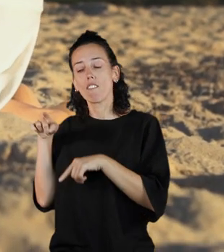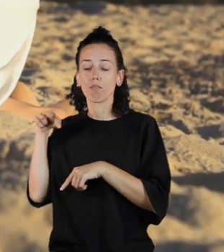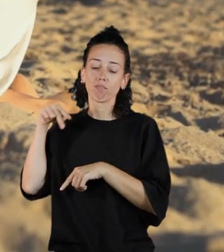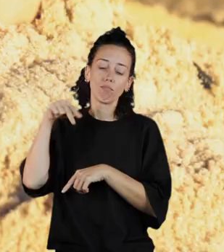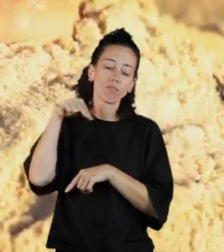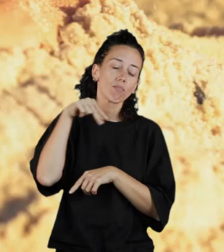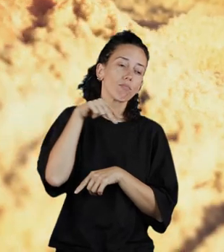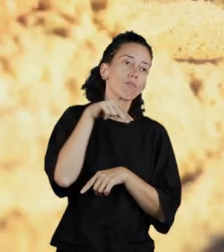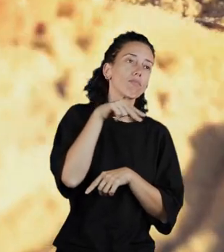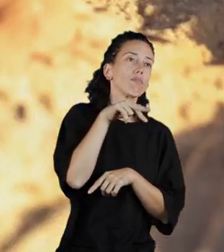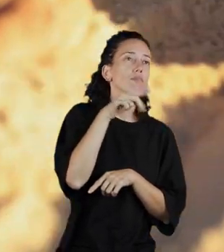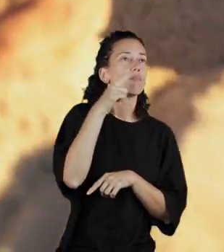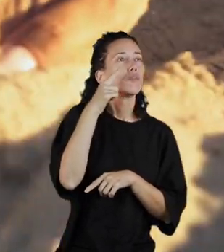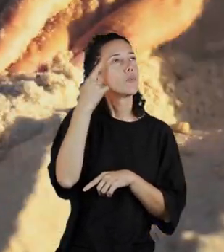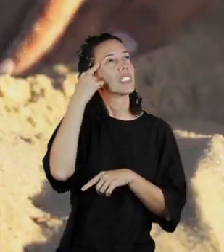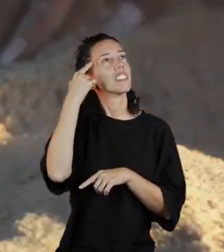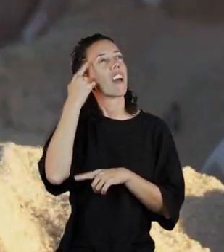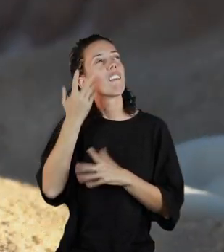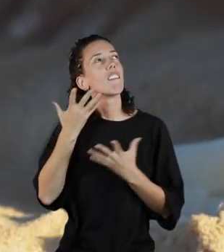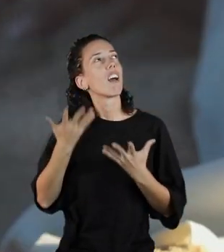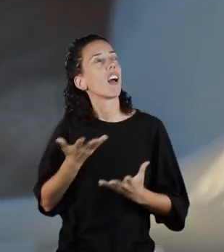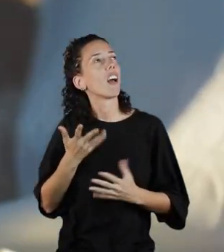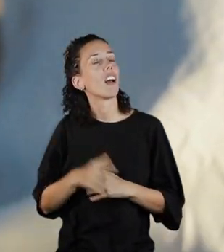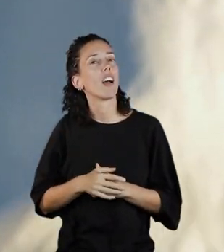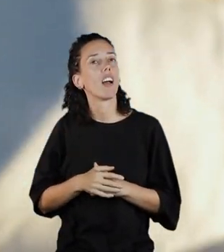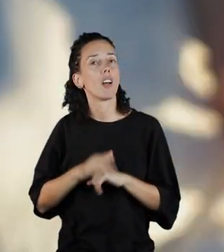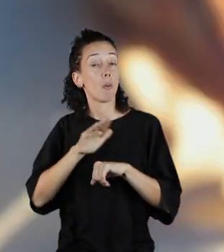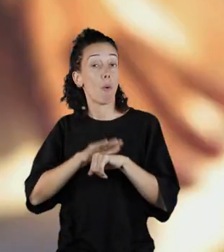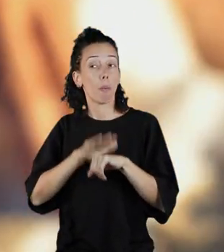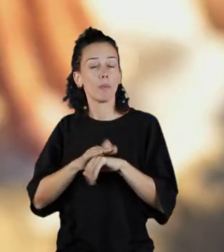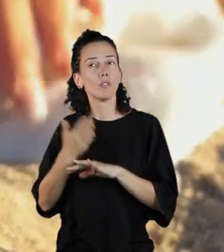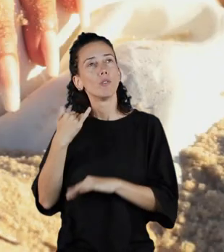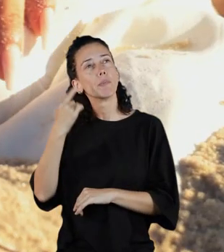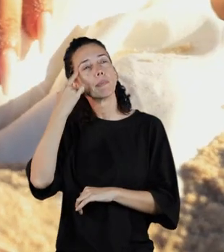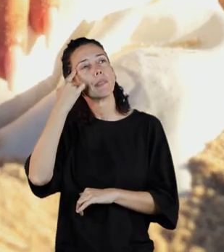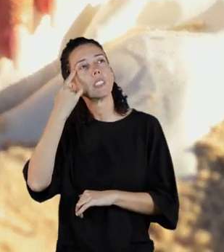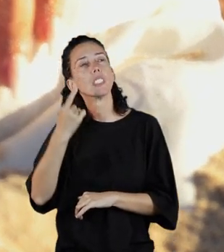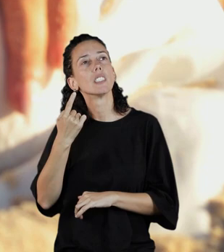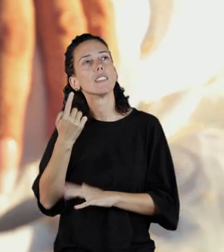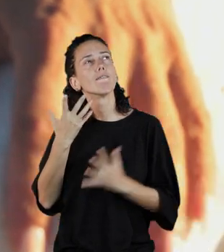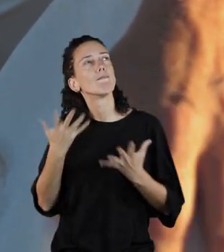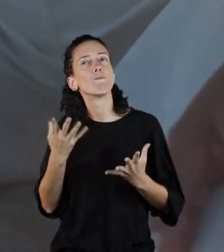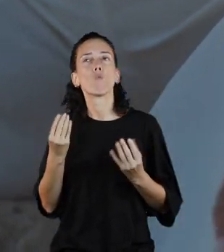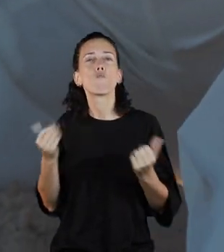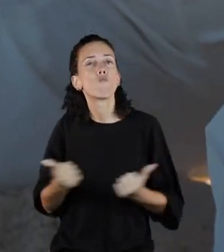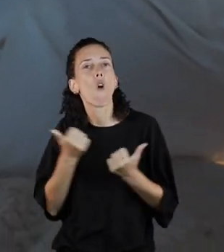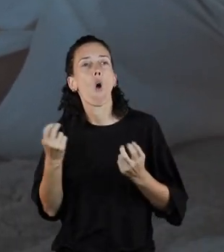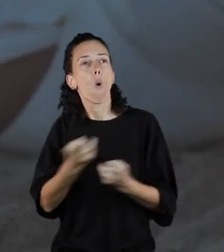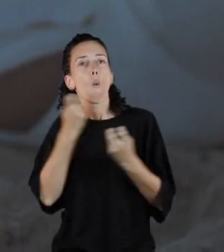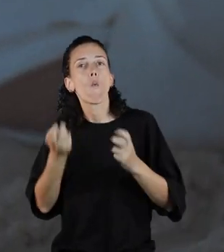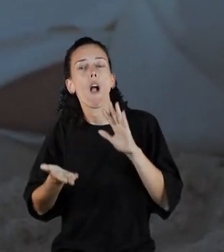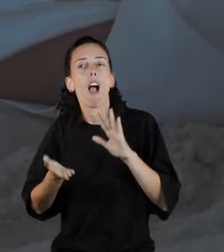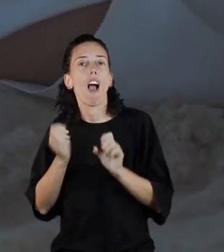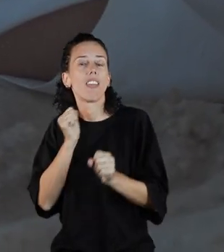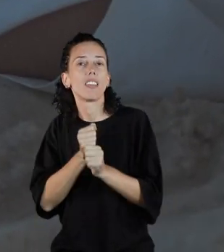caminando y lo que más pesaba en ese momento, lo que más pesó en ese momento fue, ¿y cómo hago para